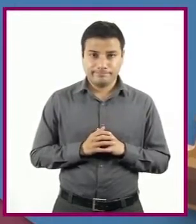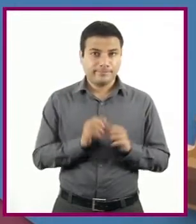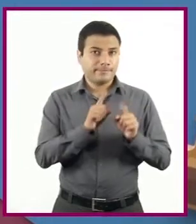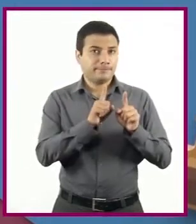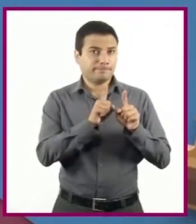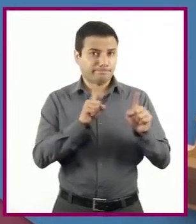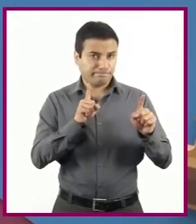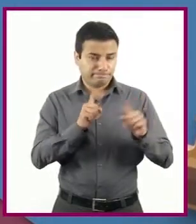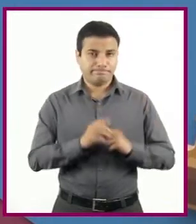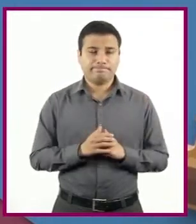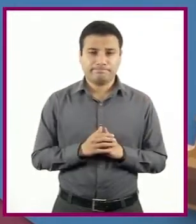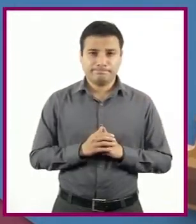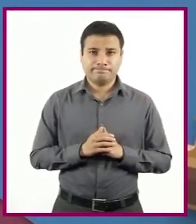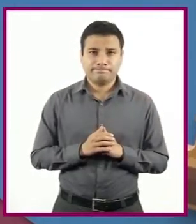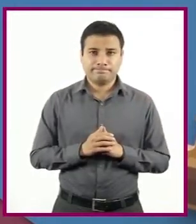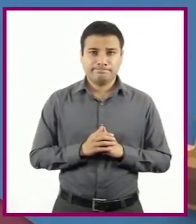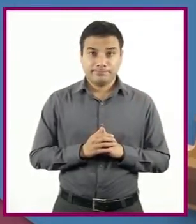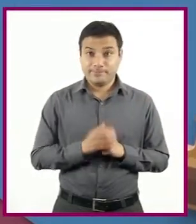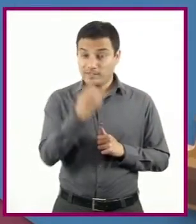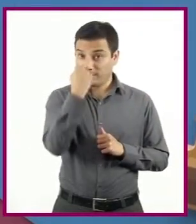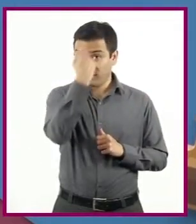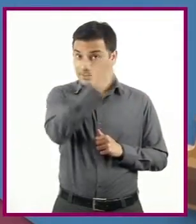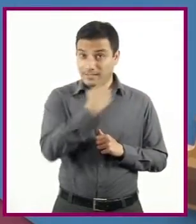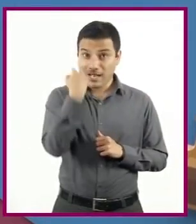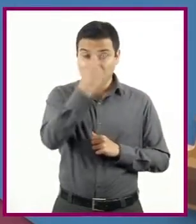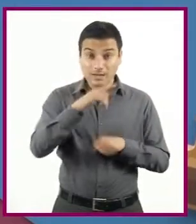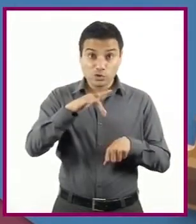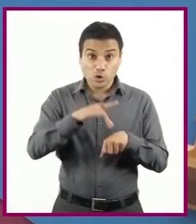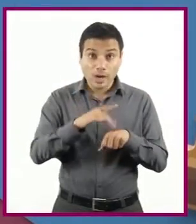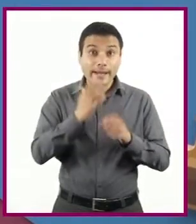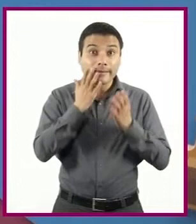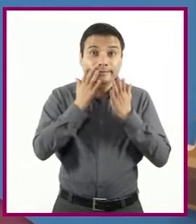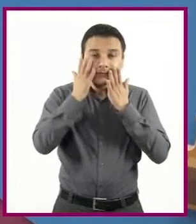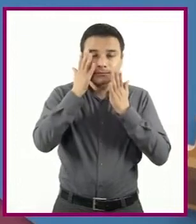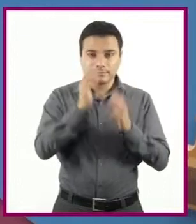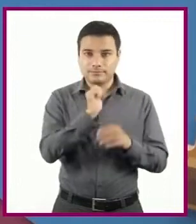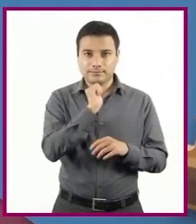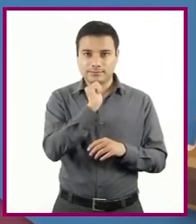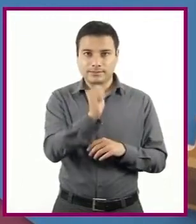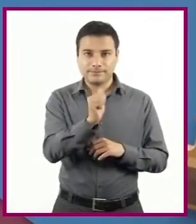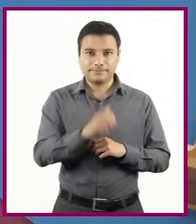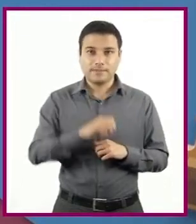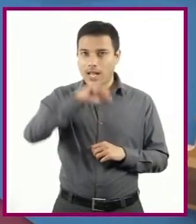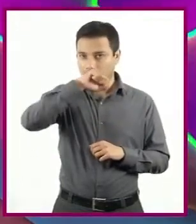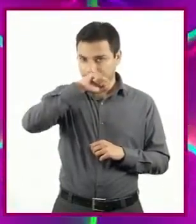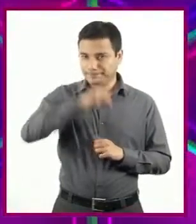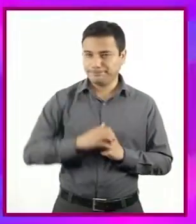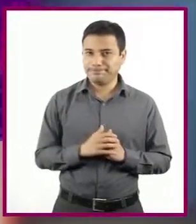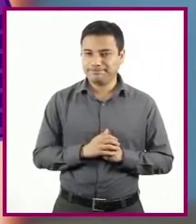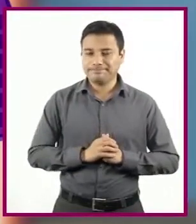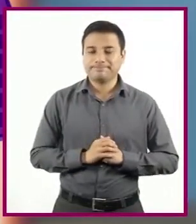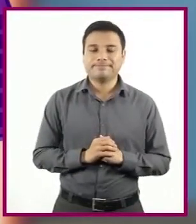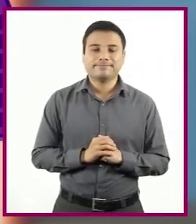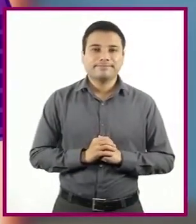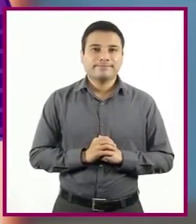distancia, procurar no tocarse el rostro y realizar el estornudo de etiqueta.